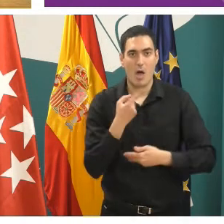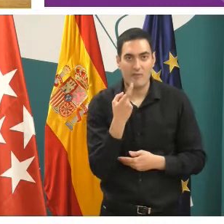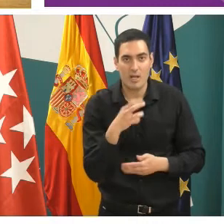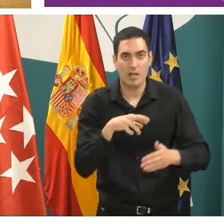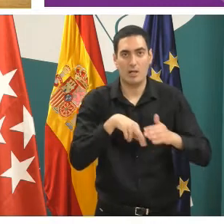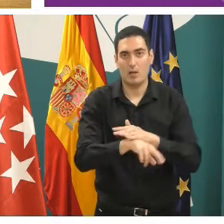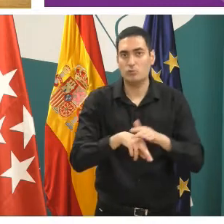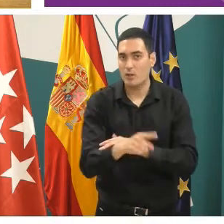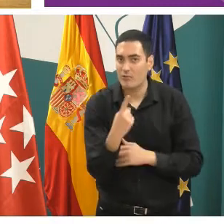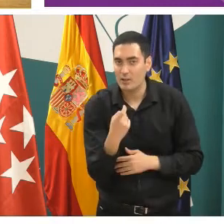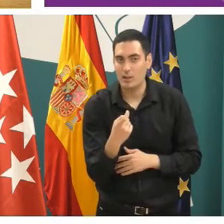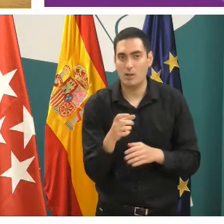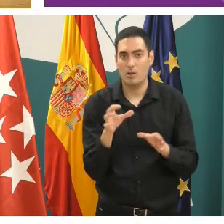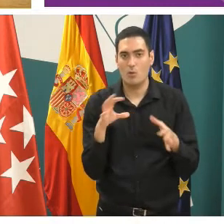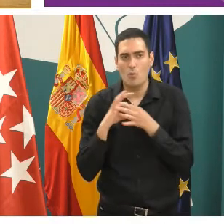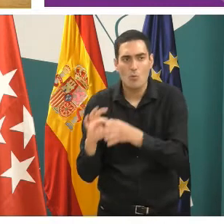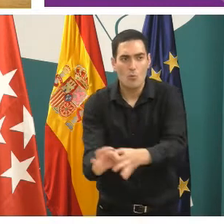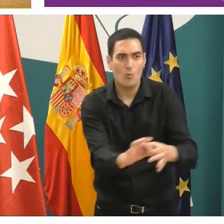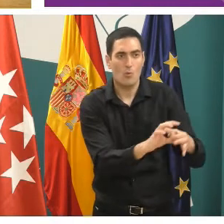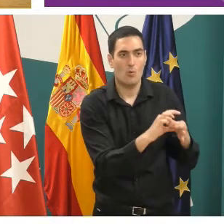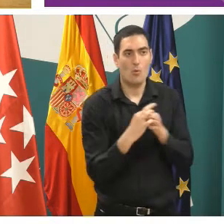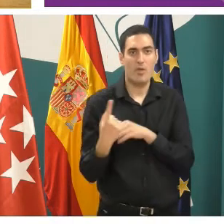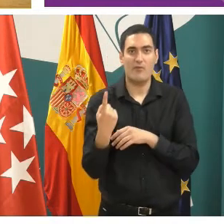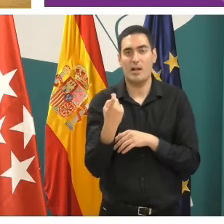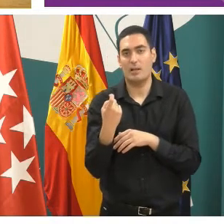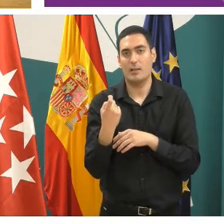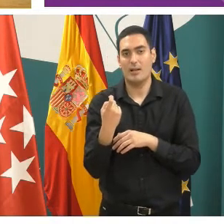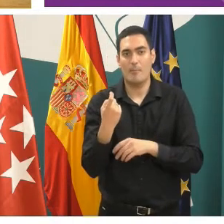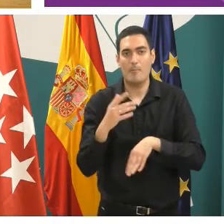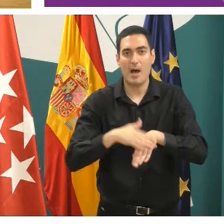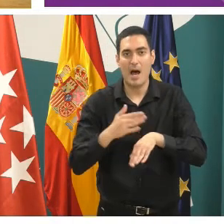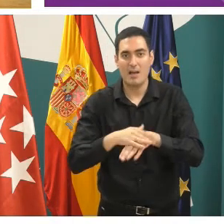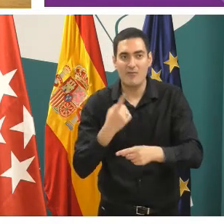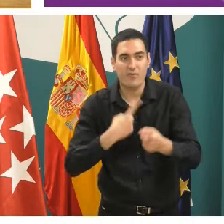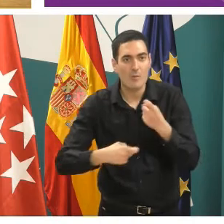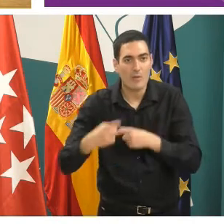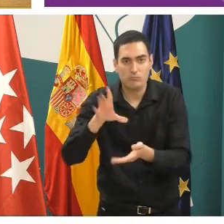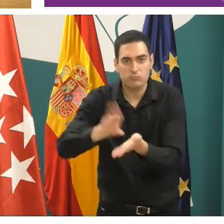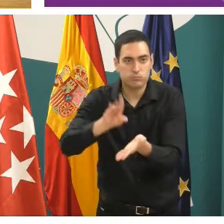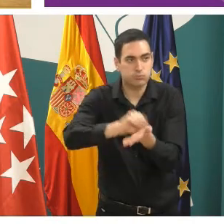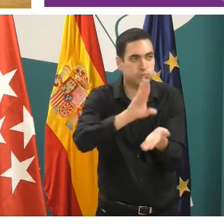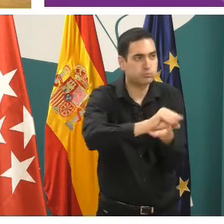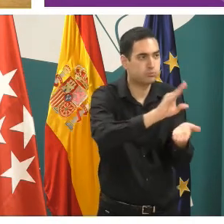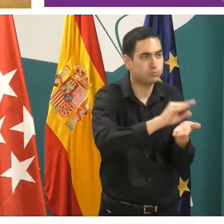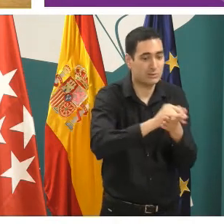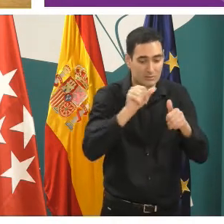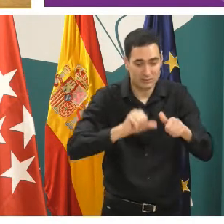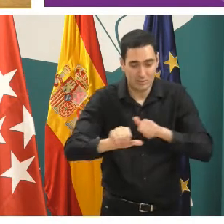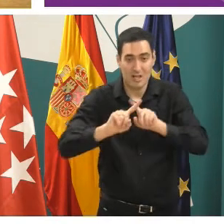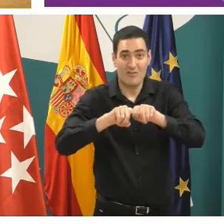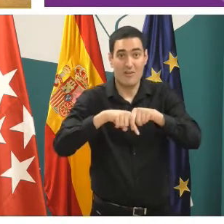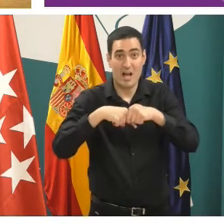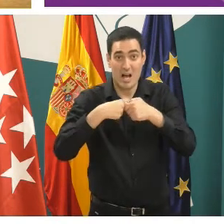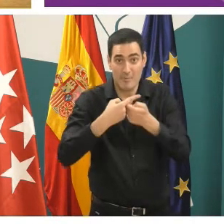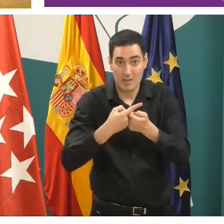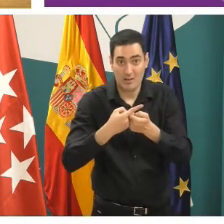necesitamos unirnos para buscar información, para tener servicios y para que otras familias que vengan después de nosotros puedan